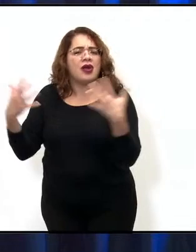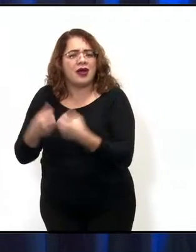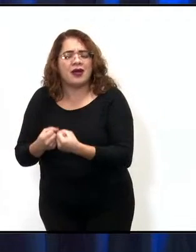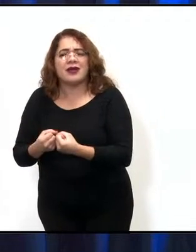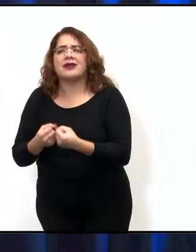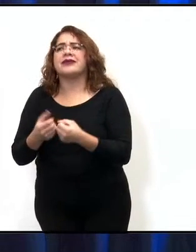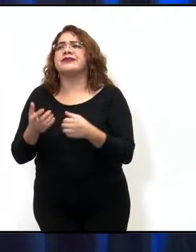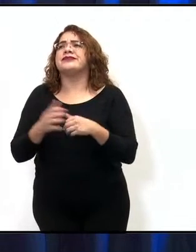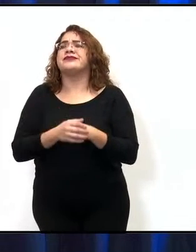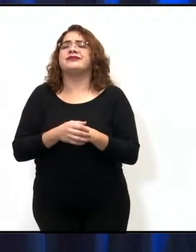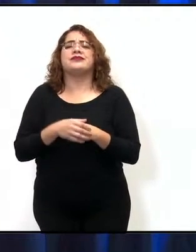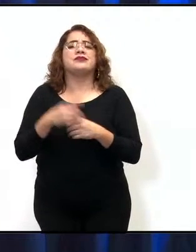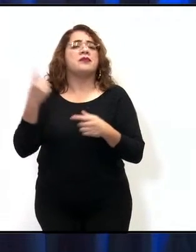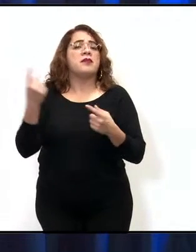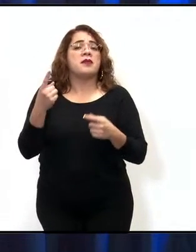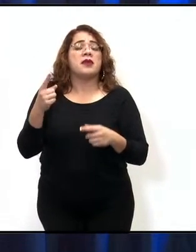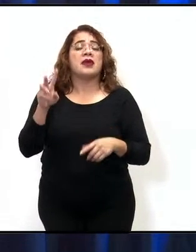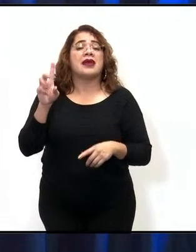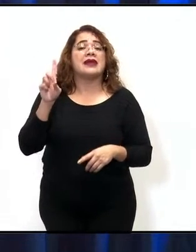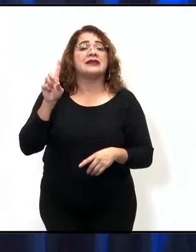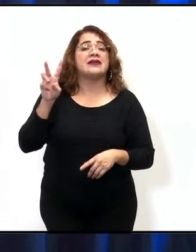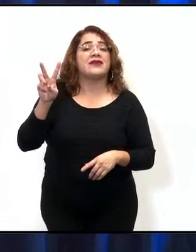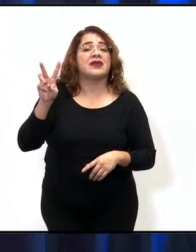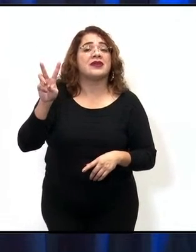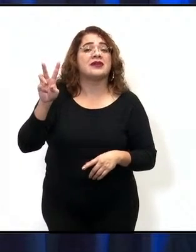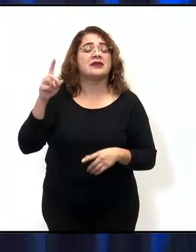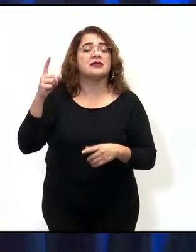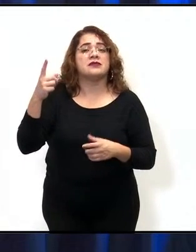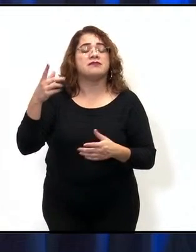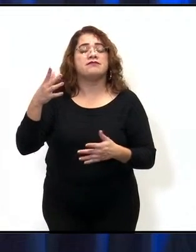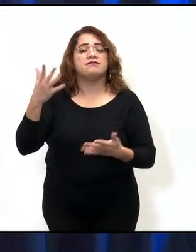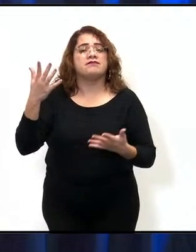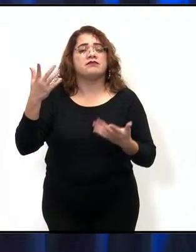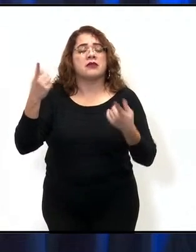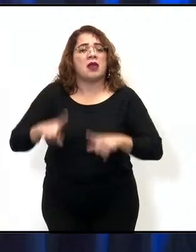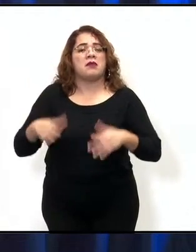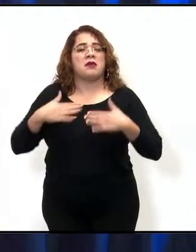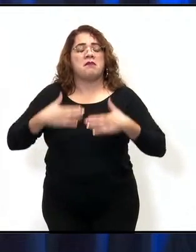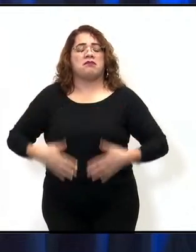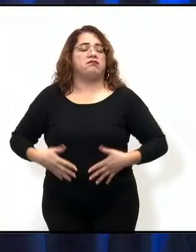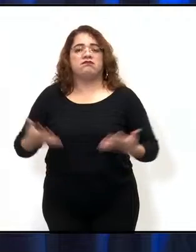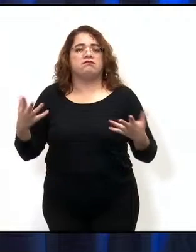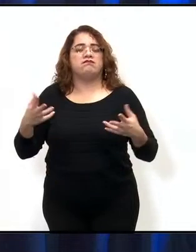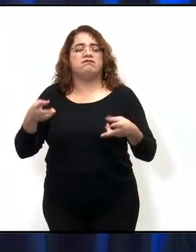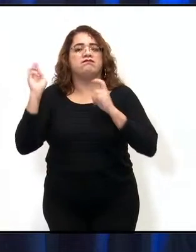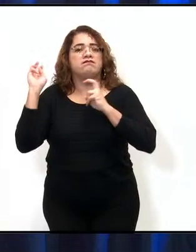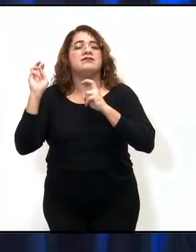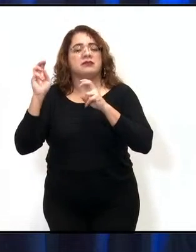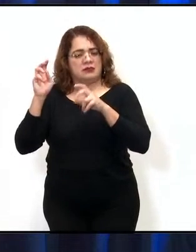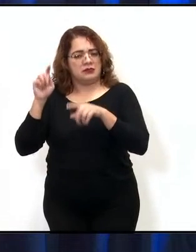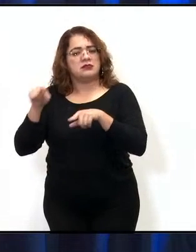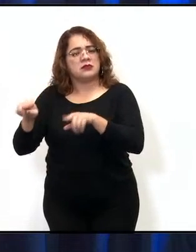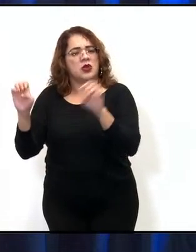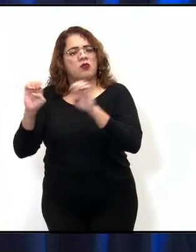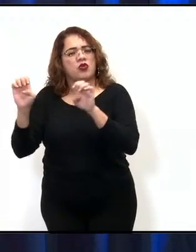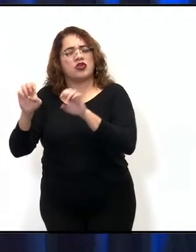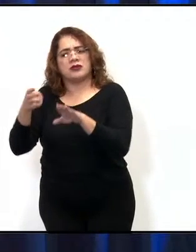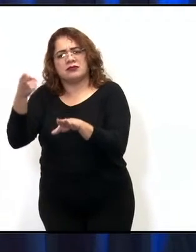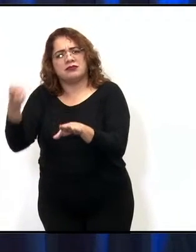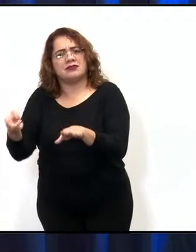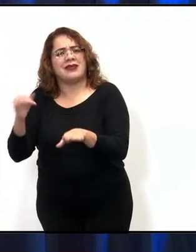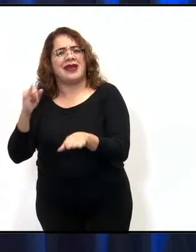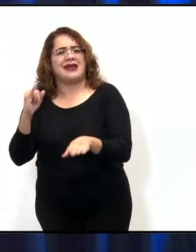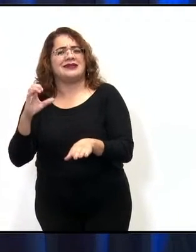un accidente, víctimas de violencia doméstica que quizás necesiten también atención. La capacidad de